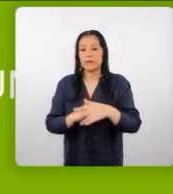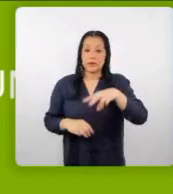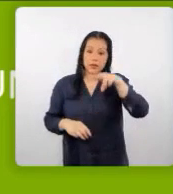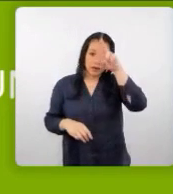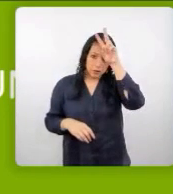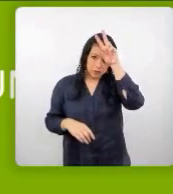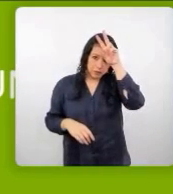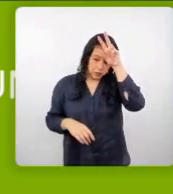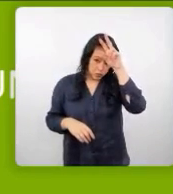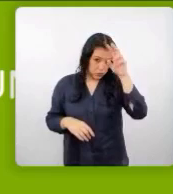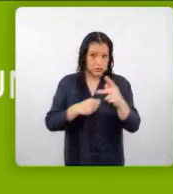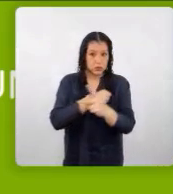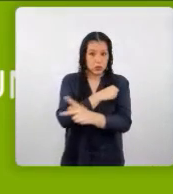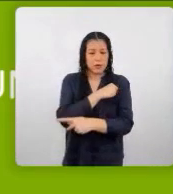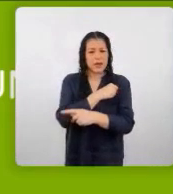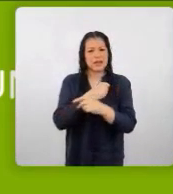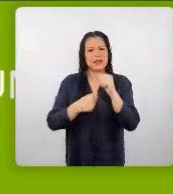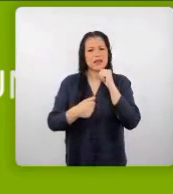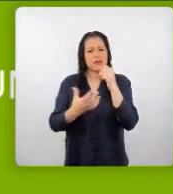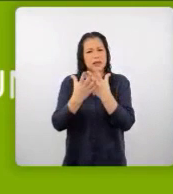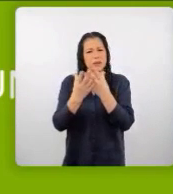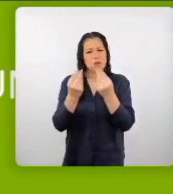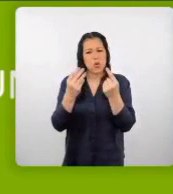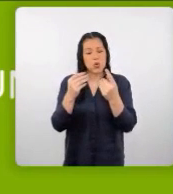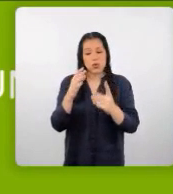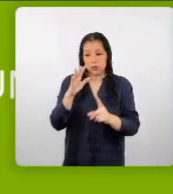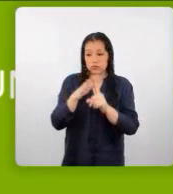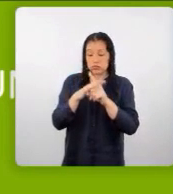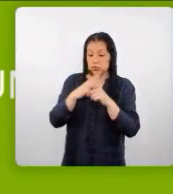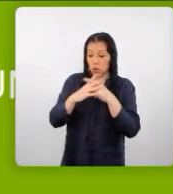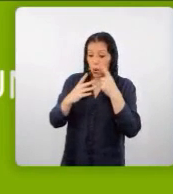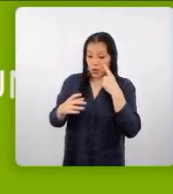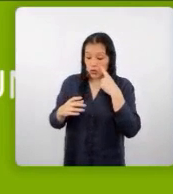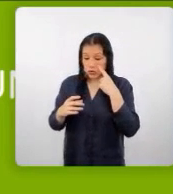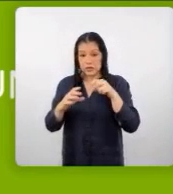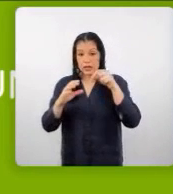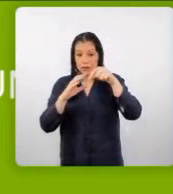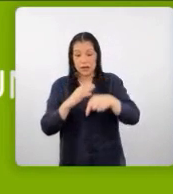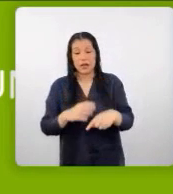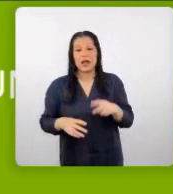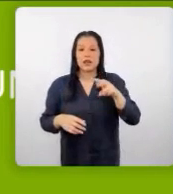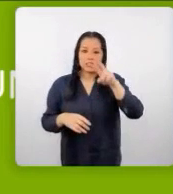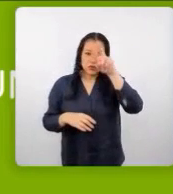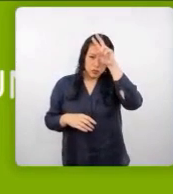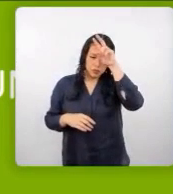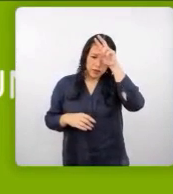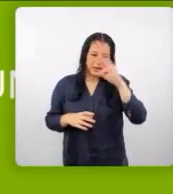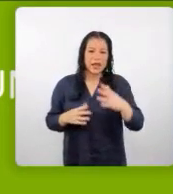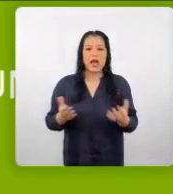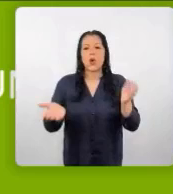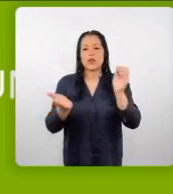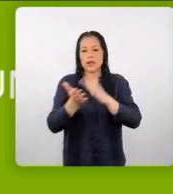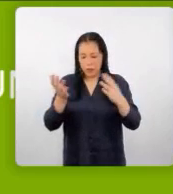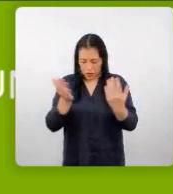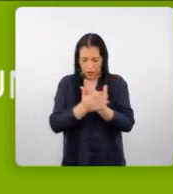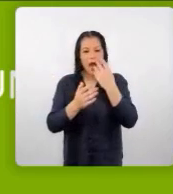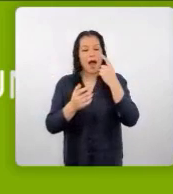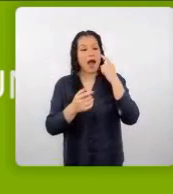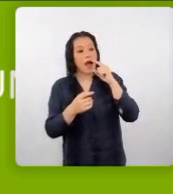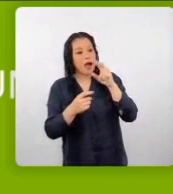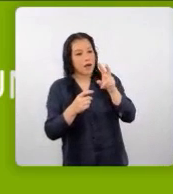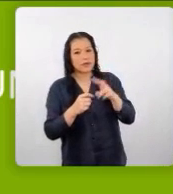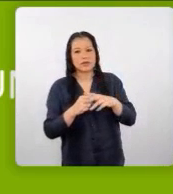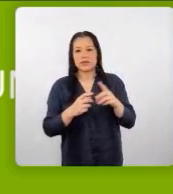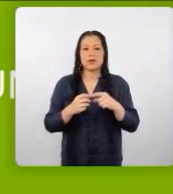El Perú todavía es un país por descubrir, o en todo caso, volviendo a lo que se comentaba, es un país por ser redescubierto. Entonces, no